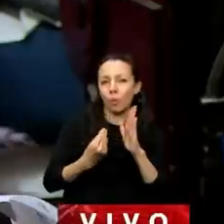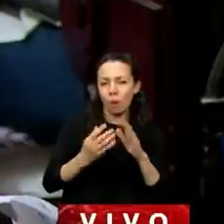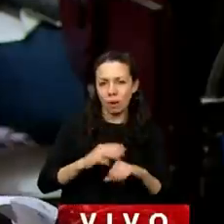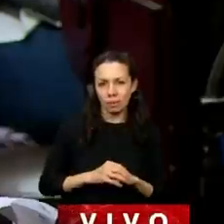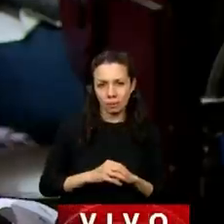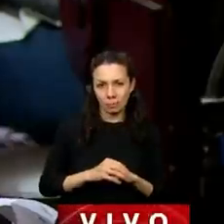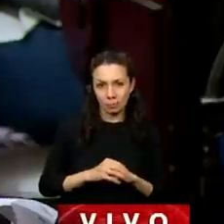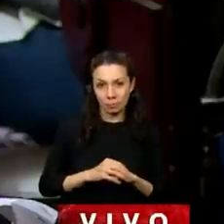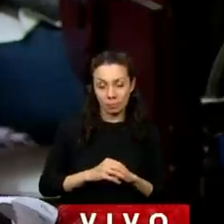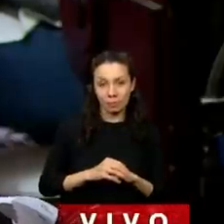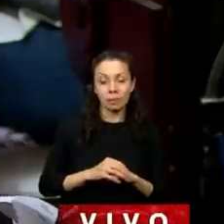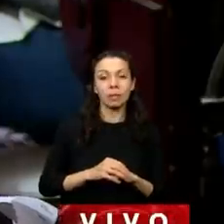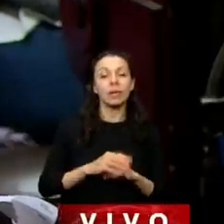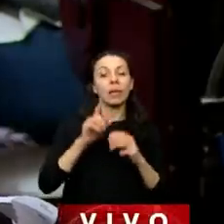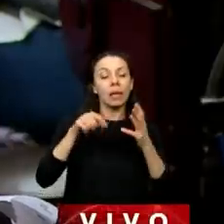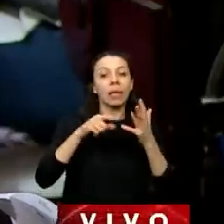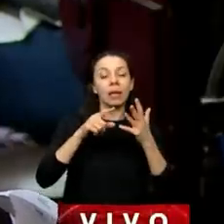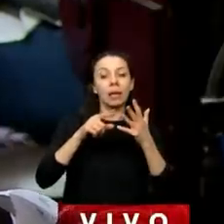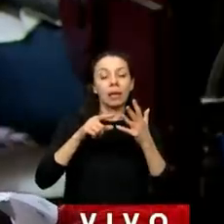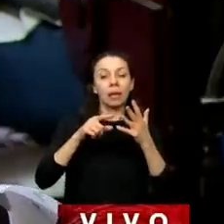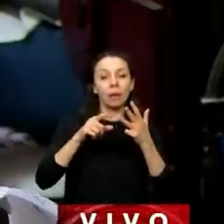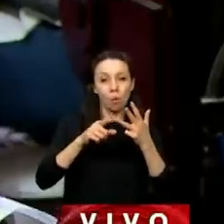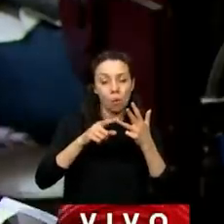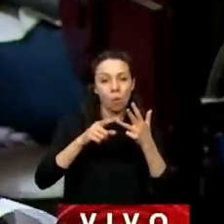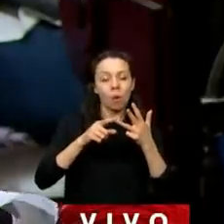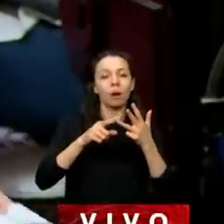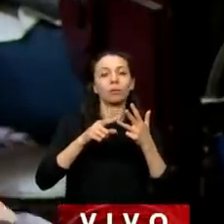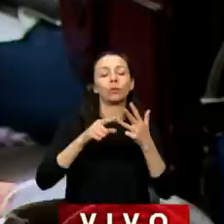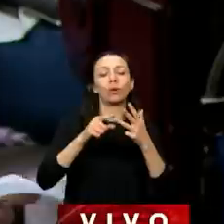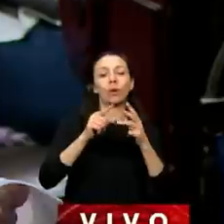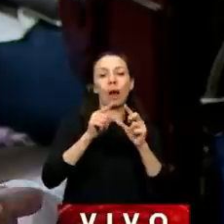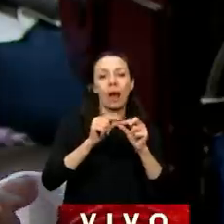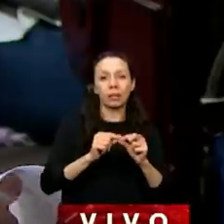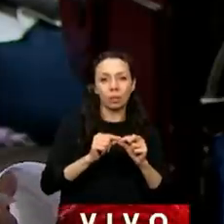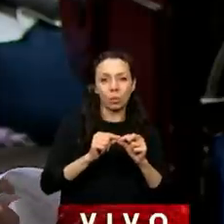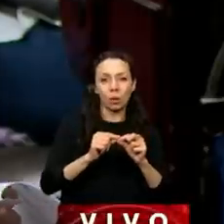de ese artículo, el orden renumerado.